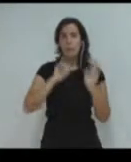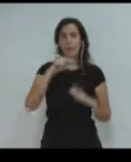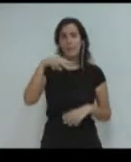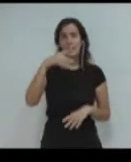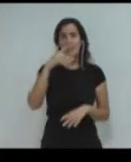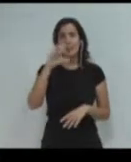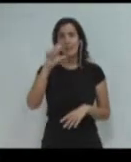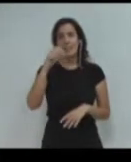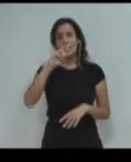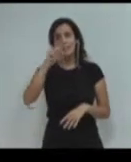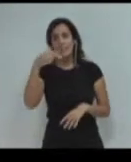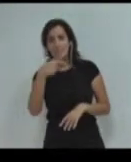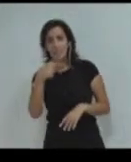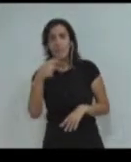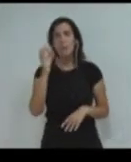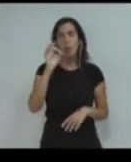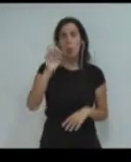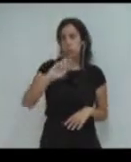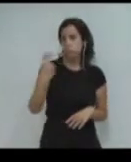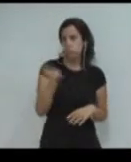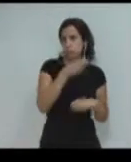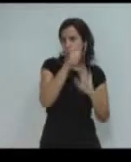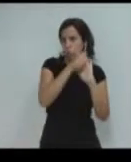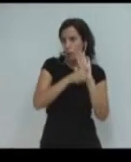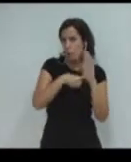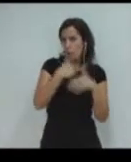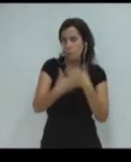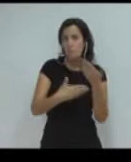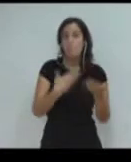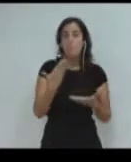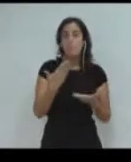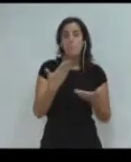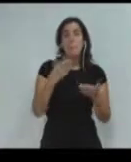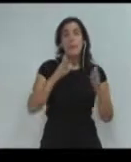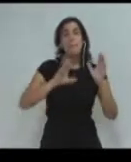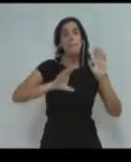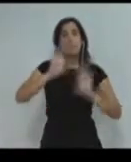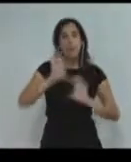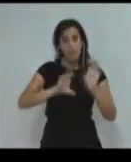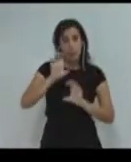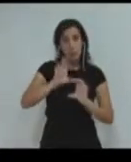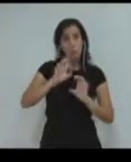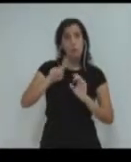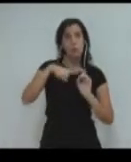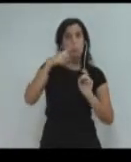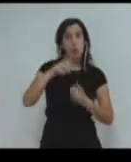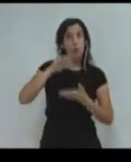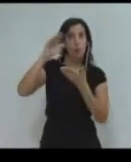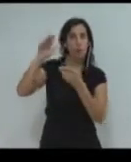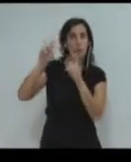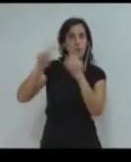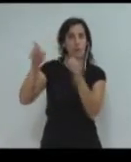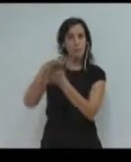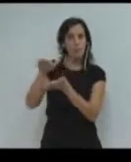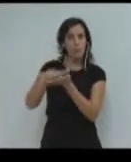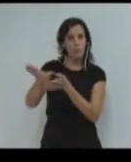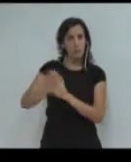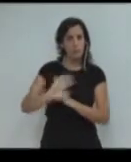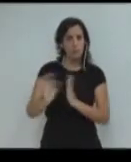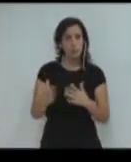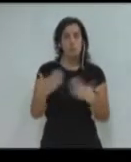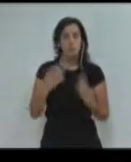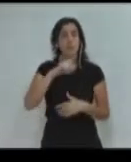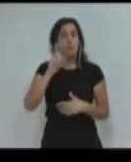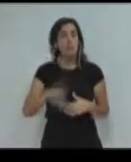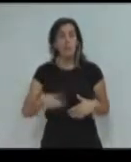algún PageMaker ¿no? o lo que sea así. Y ese es el maquetador, si va a la imprenta, pero por ejemplo un tema que está ocurriendo cada vez más y